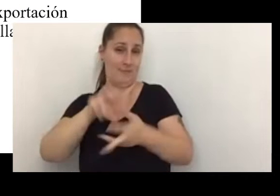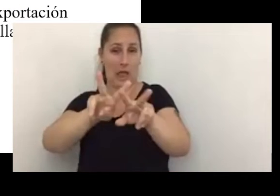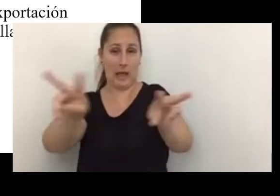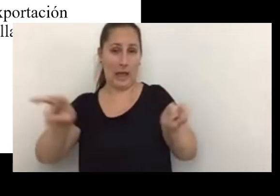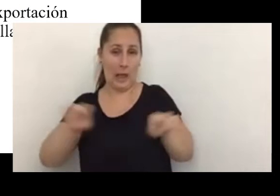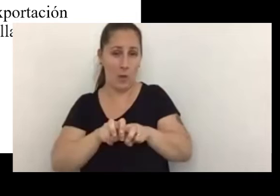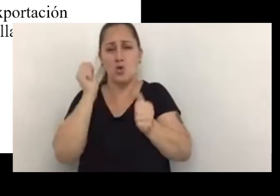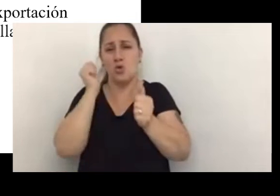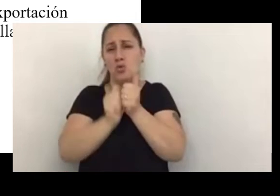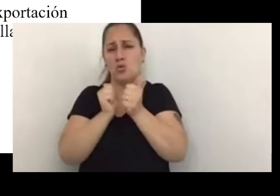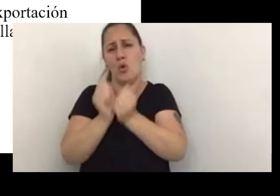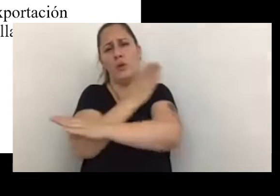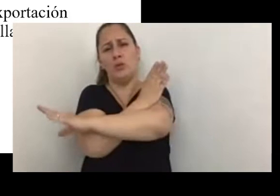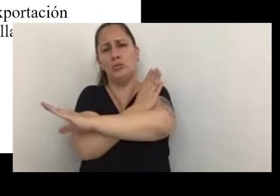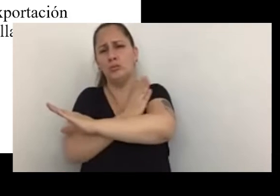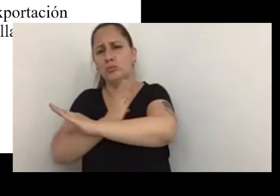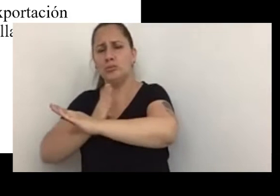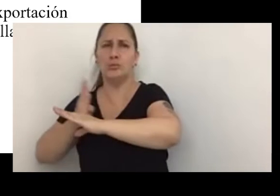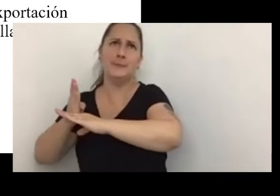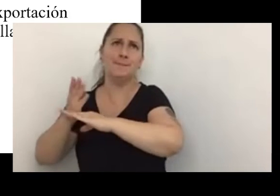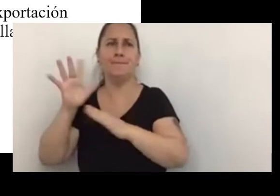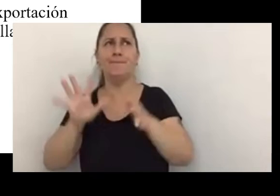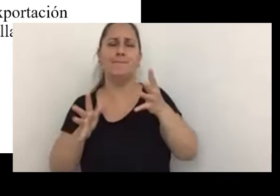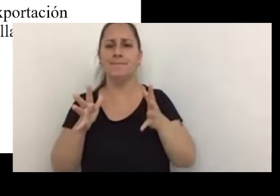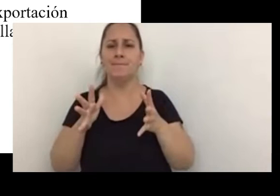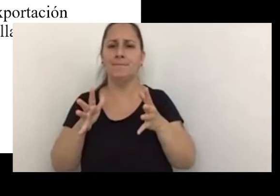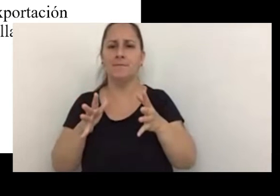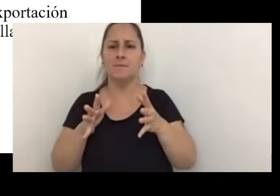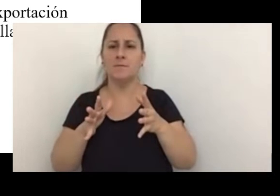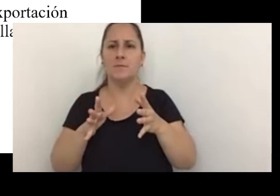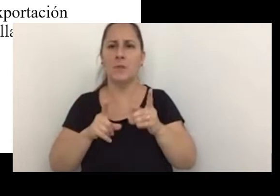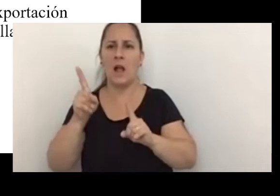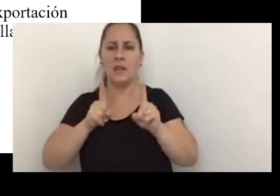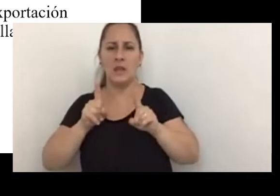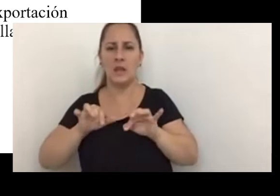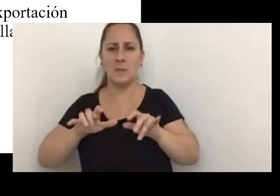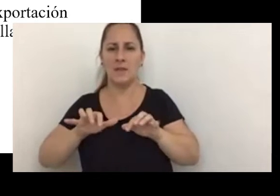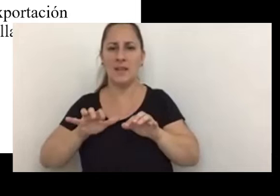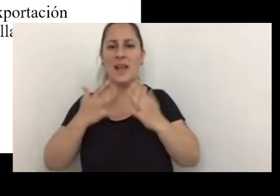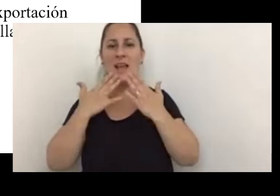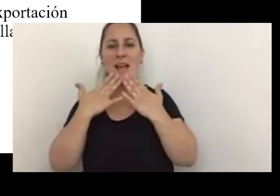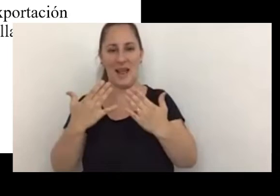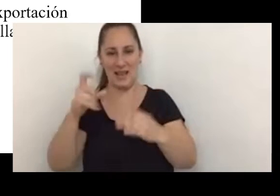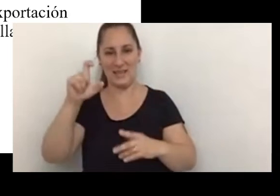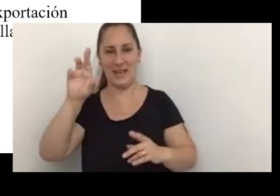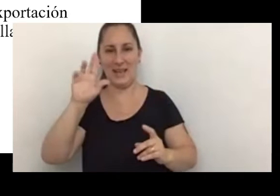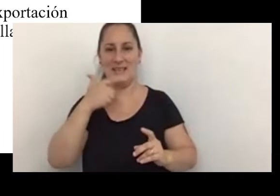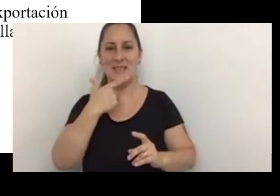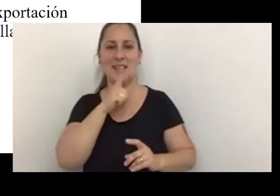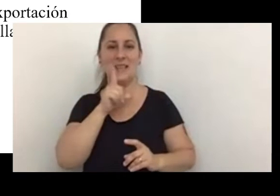historia, desde el... a ver, hay alguien que me escribe acá. Gracias, Cristina. No, por favor.